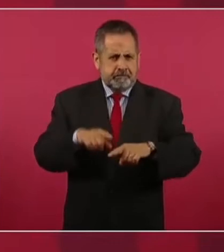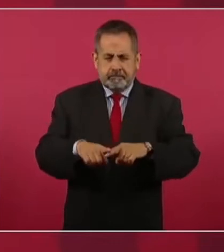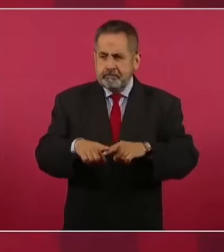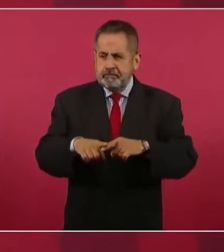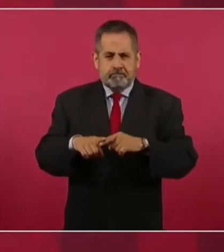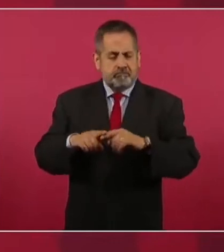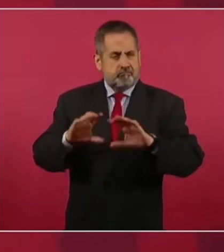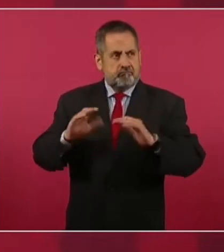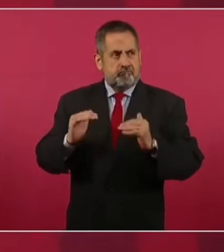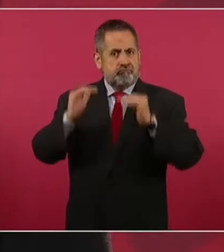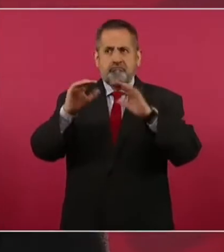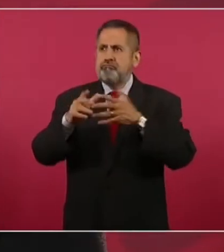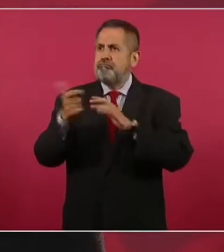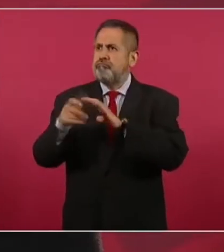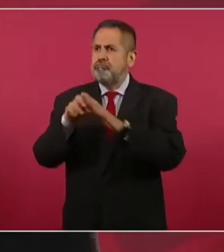corporativos.